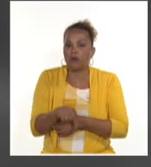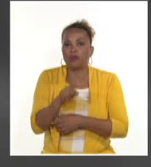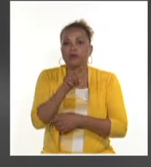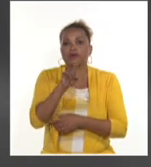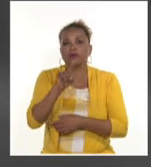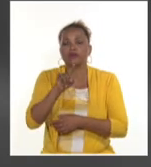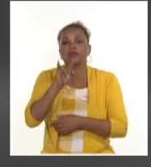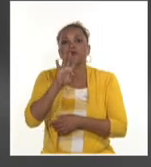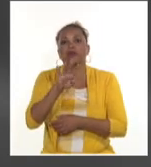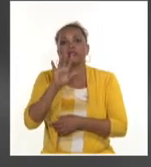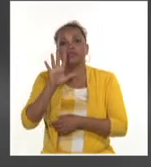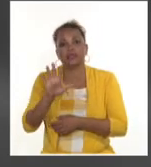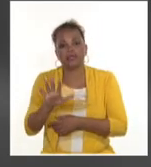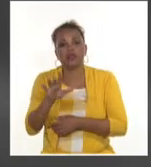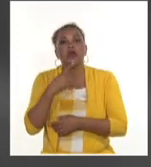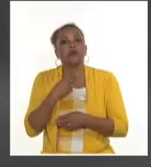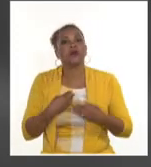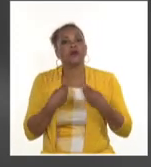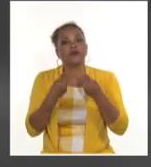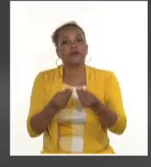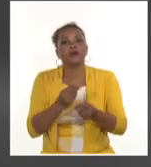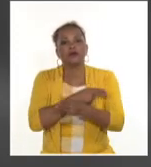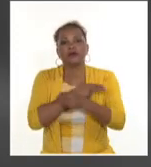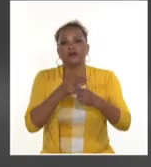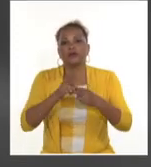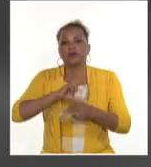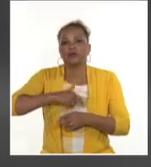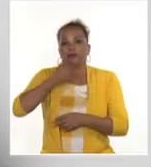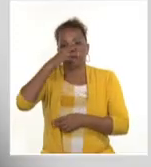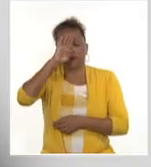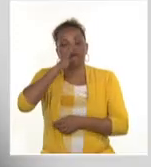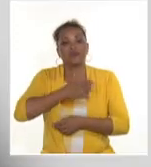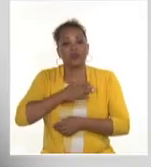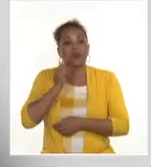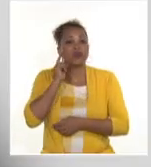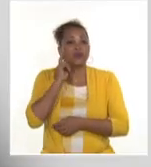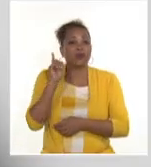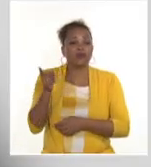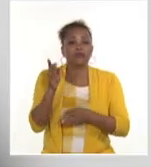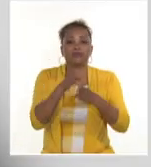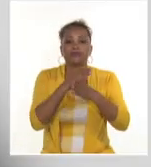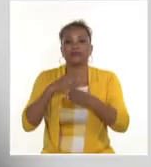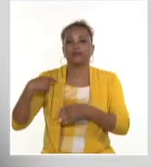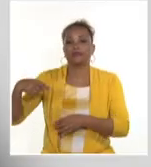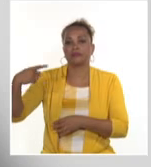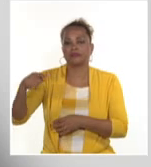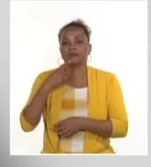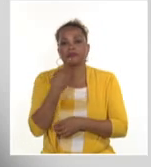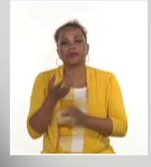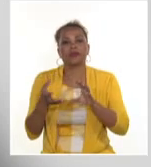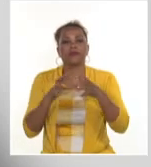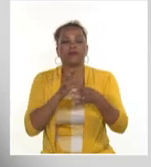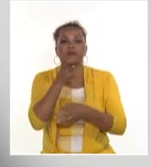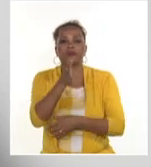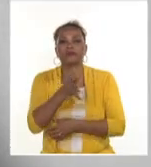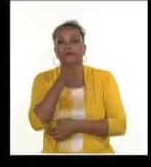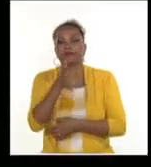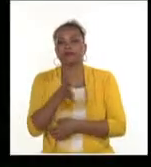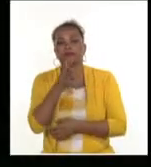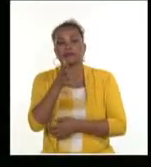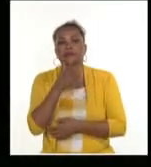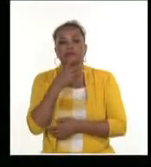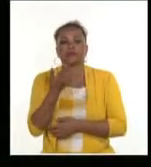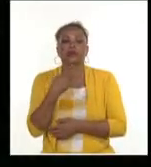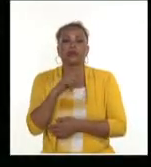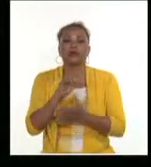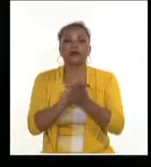legó una obra la cultura cubana que aún hoy resuena en varias generaciones con ese popular pregón que anuncia que El manicero